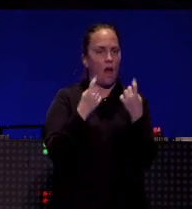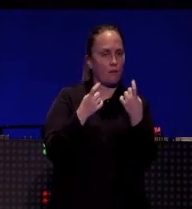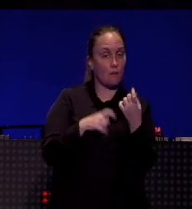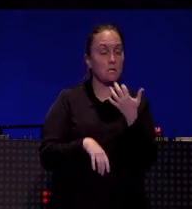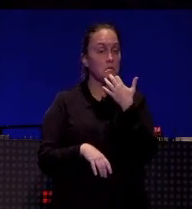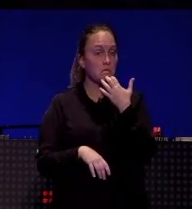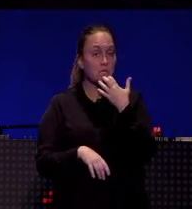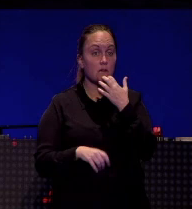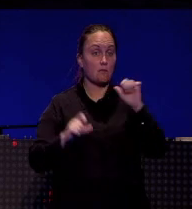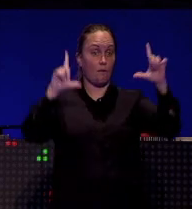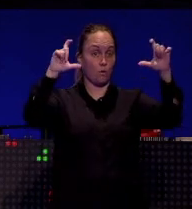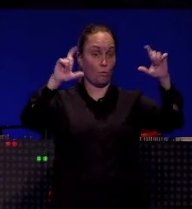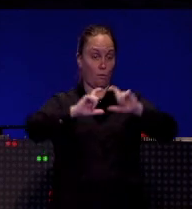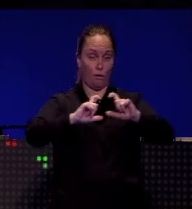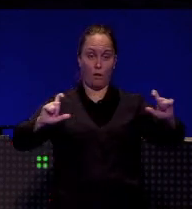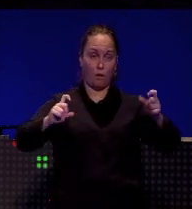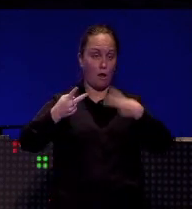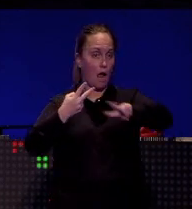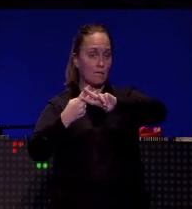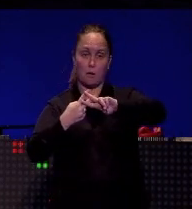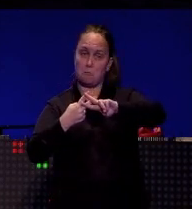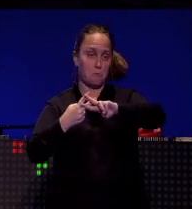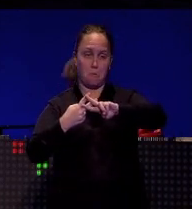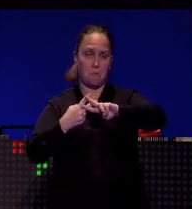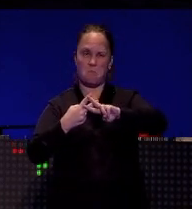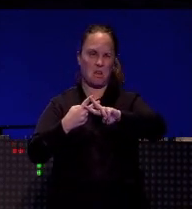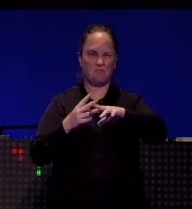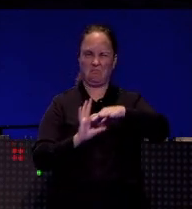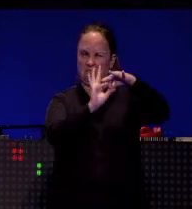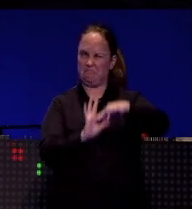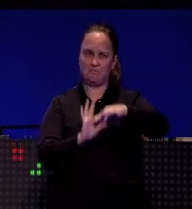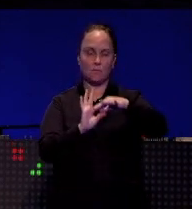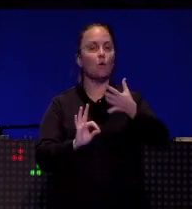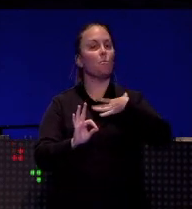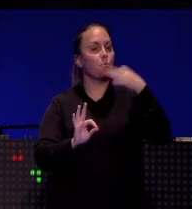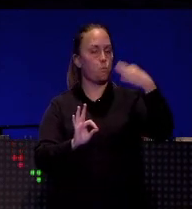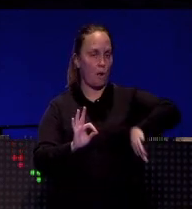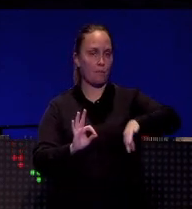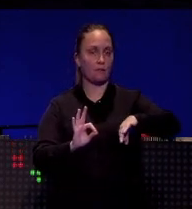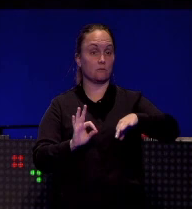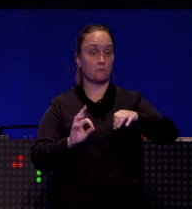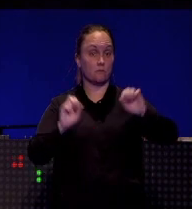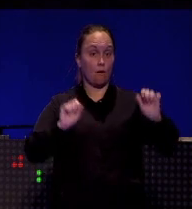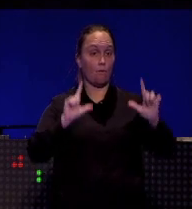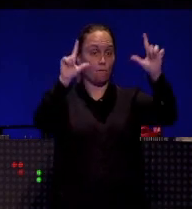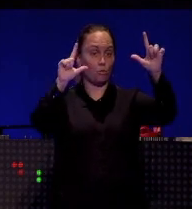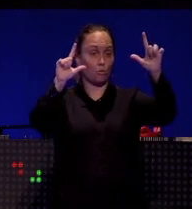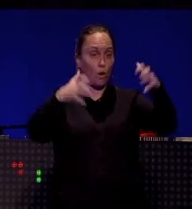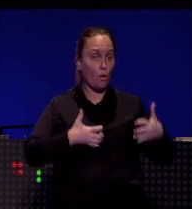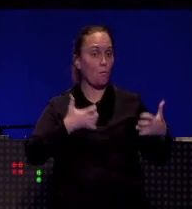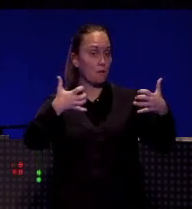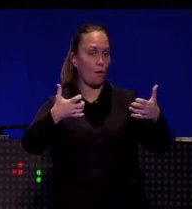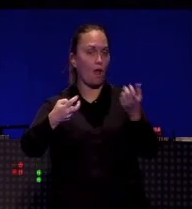te gustan en el pie de foto porque lo veas como que no cuadra o lo que sea siempre lo puedes dejar en un comentario de tu propia foto y